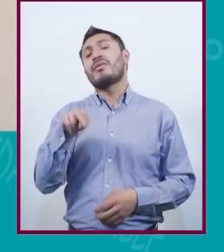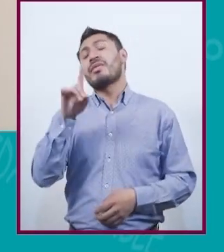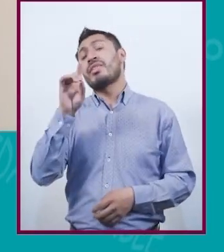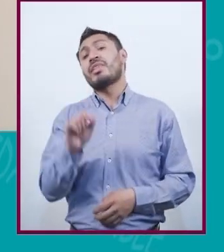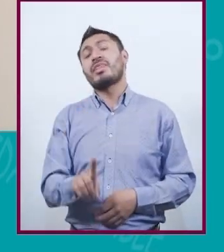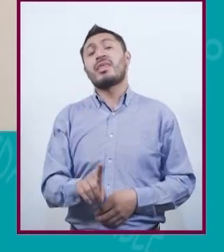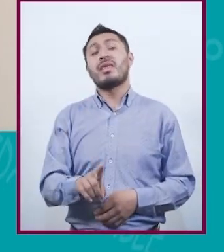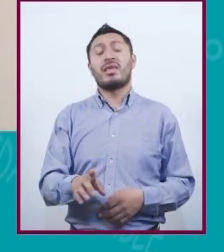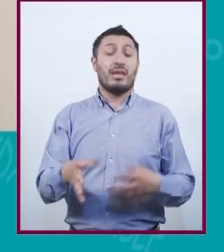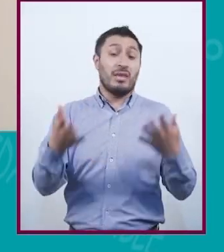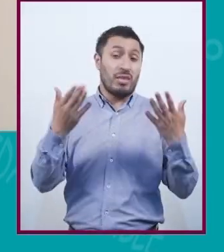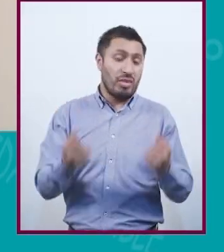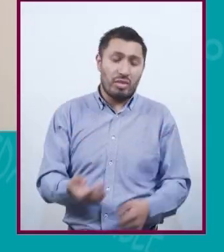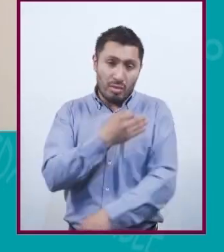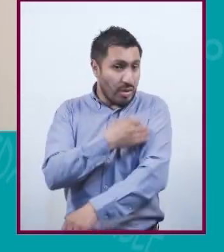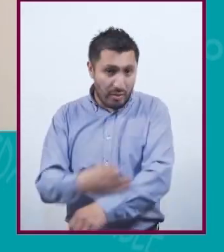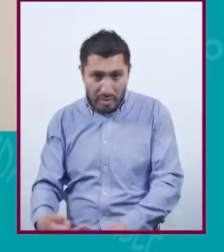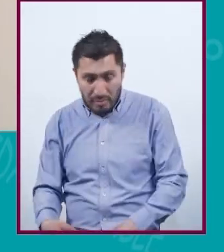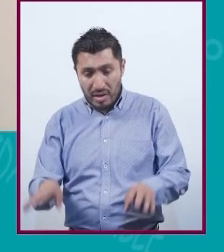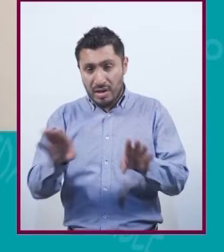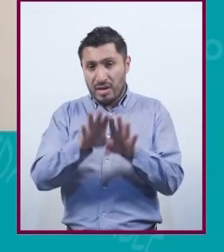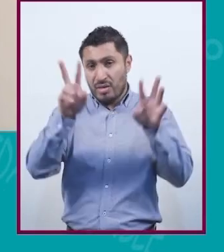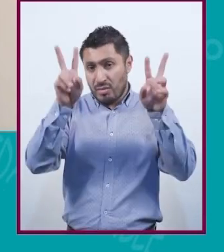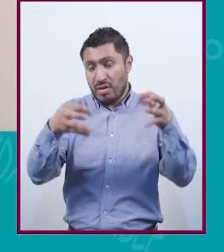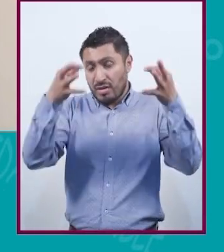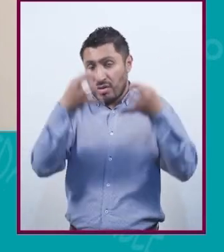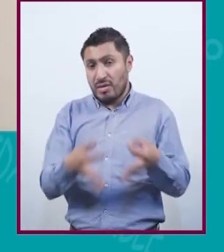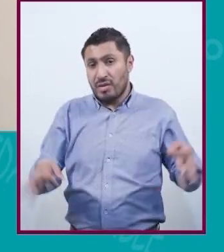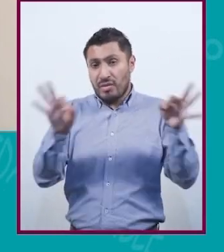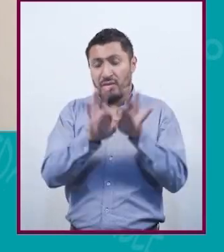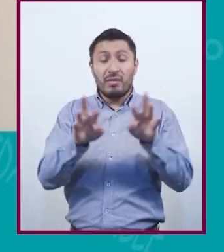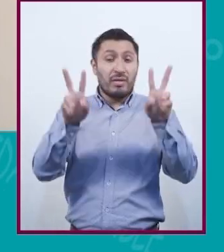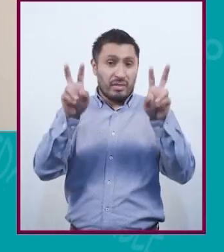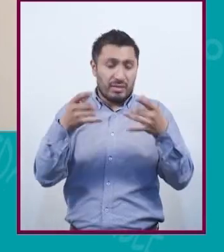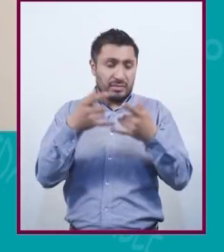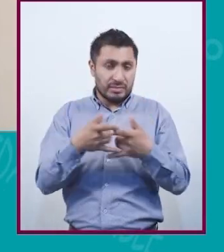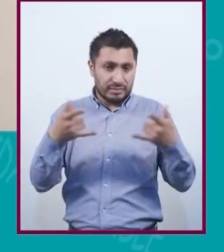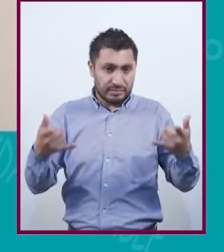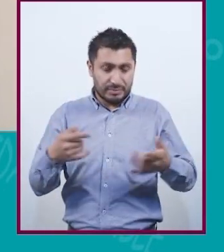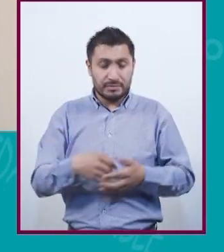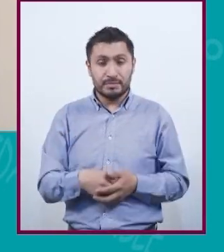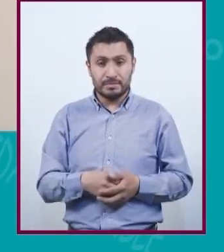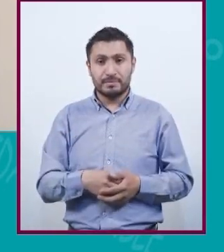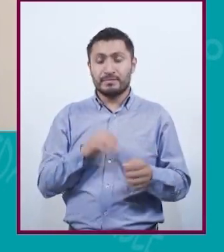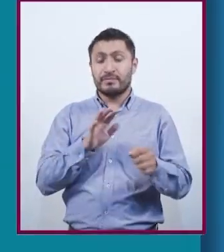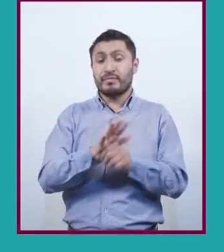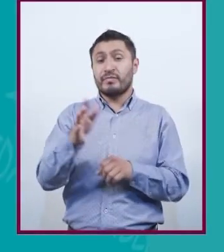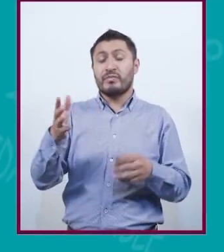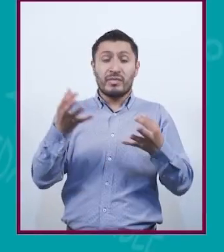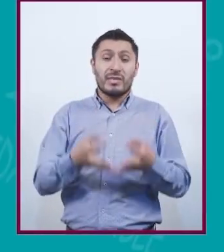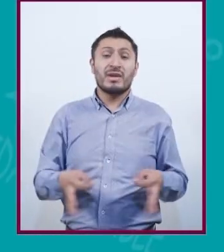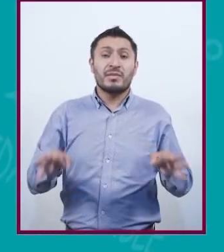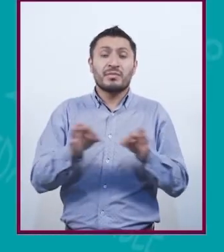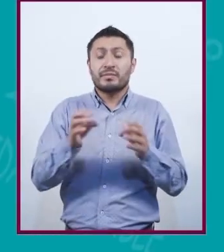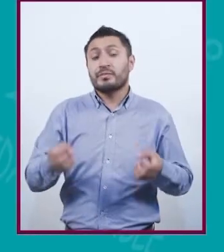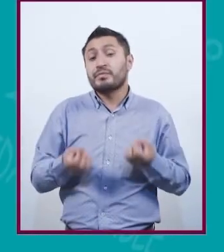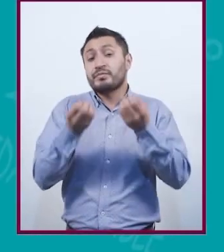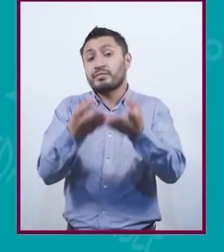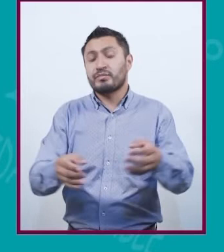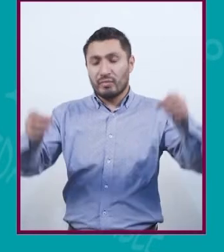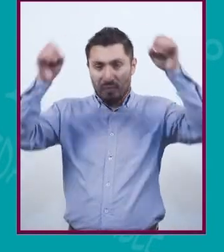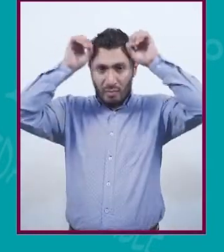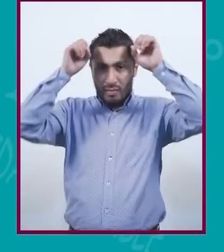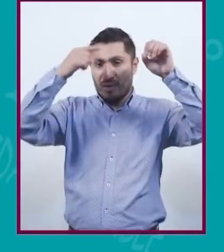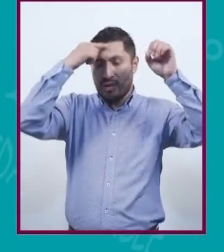este tema de la orfandad, de la ausencia, como un eje temático fundamental del relato. ¿Cuáles son las